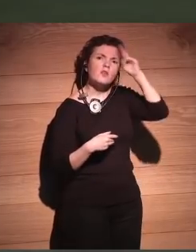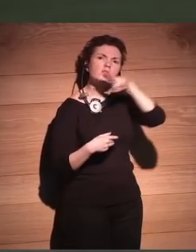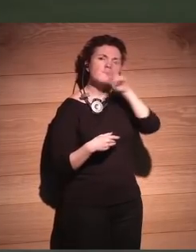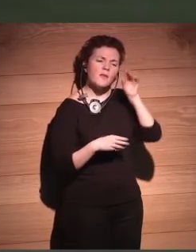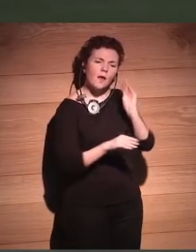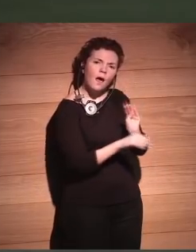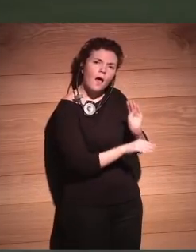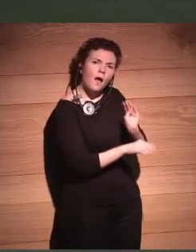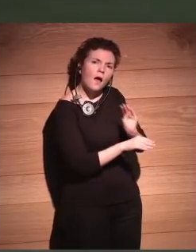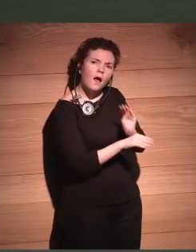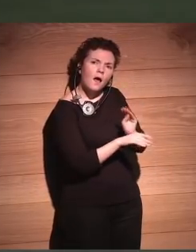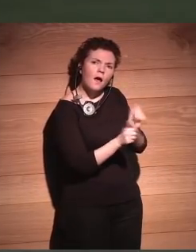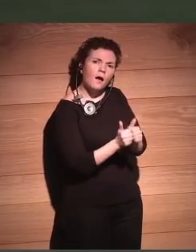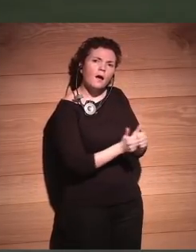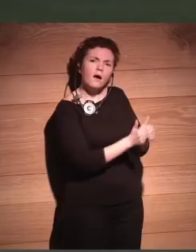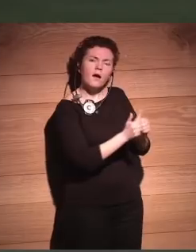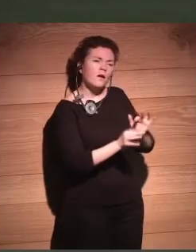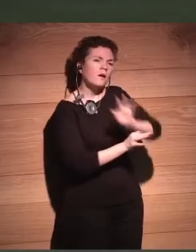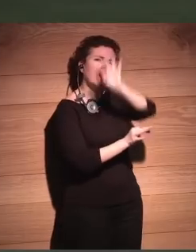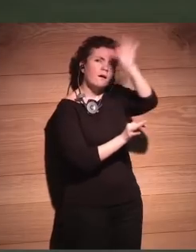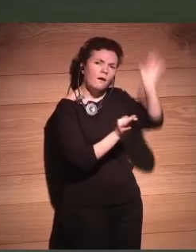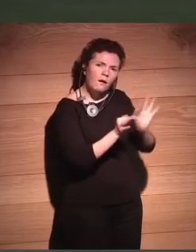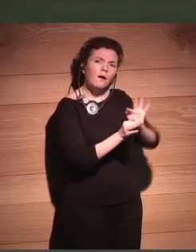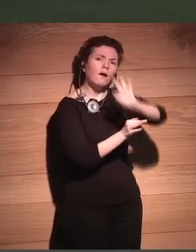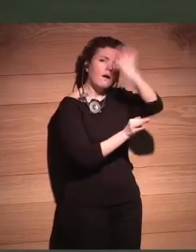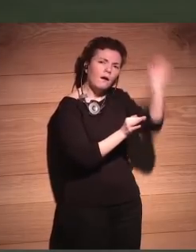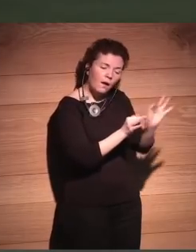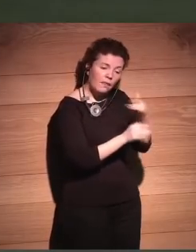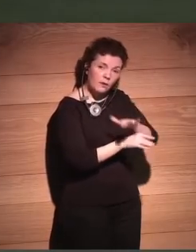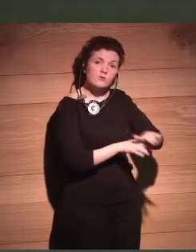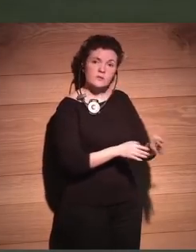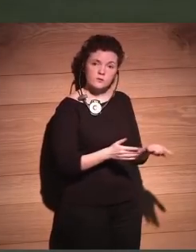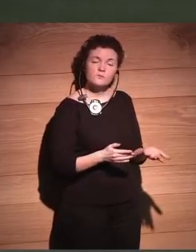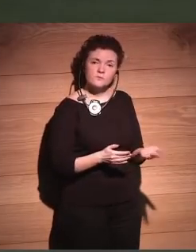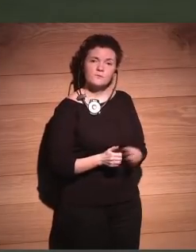tienen que ocuparse de sol a sol de los niños.